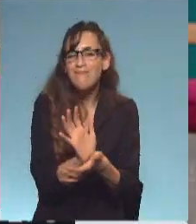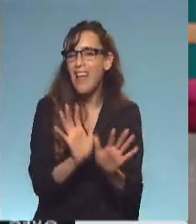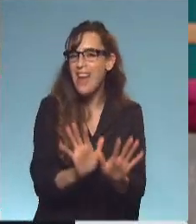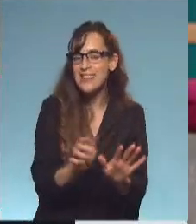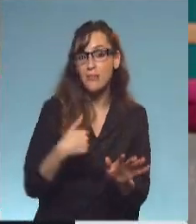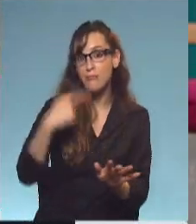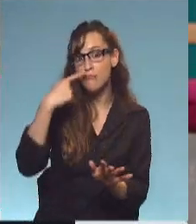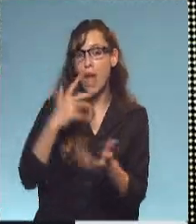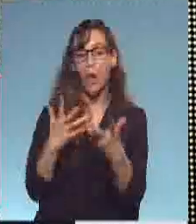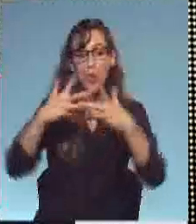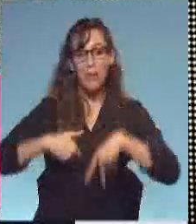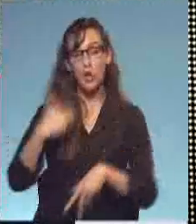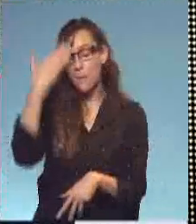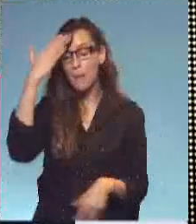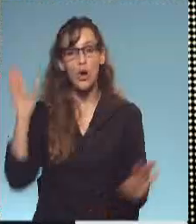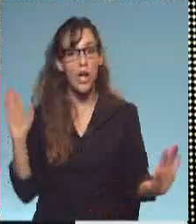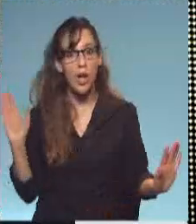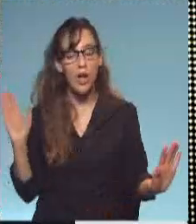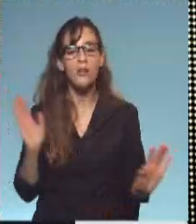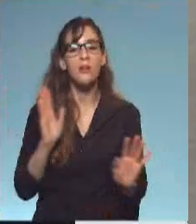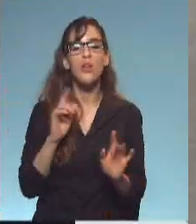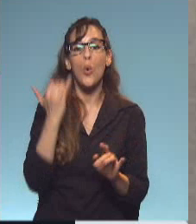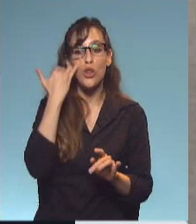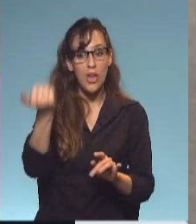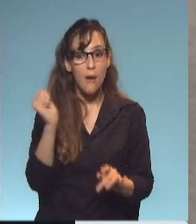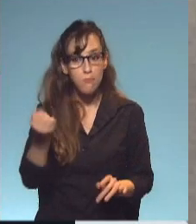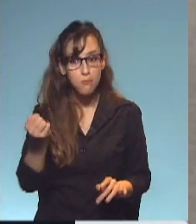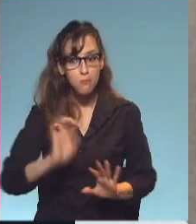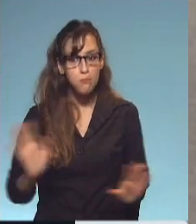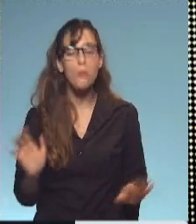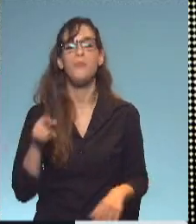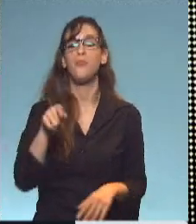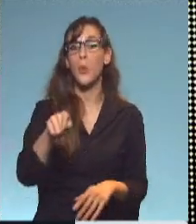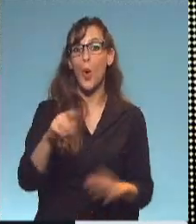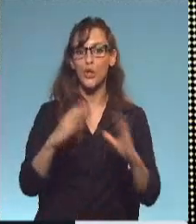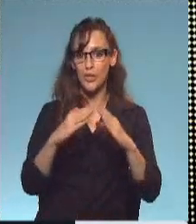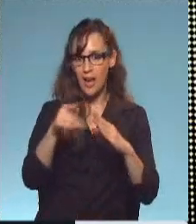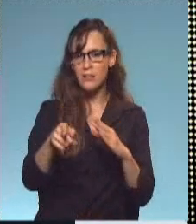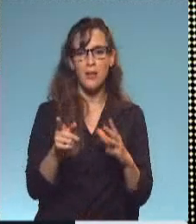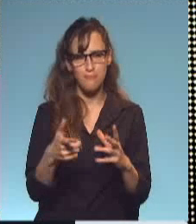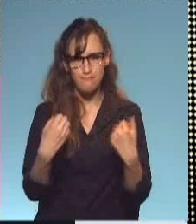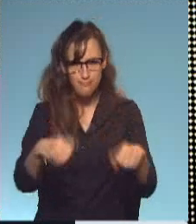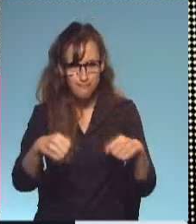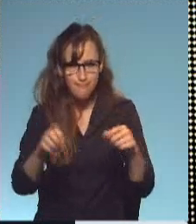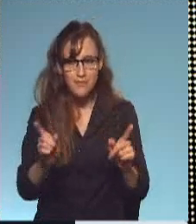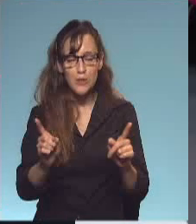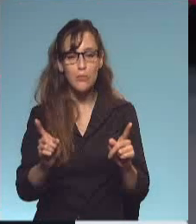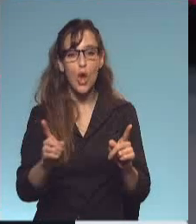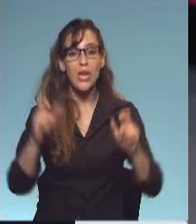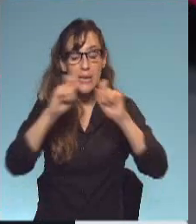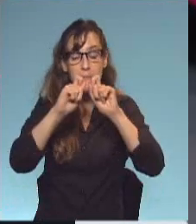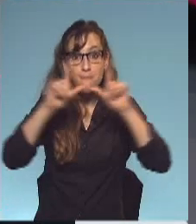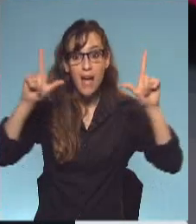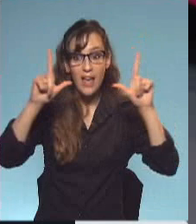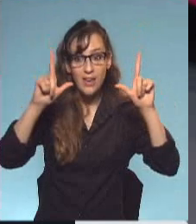que las visualizás, no se te olvidan. Y lo loco es que una vez que lo hiciste, y esto cuando ustedes lo hagan en sus casas lo van a atar, ustedes crean la imagen visual y después cuando seguís